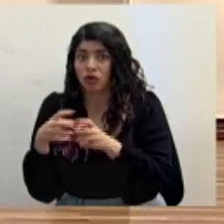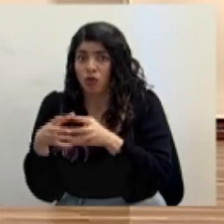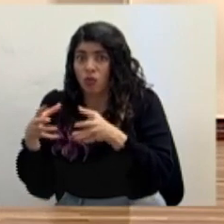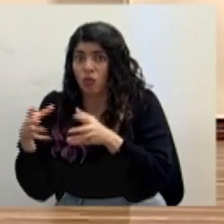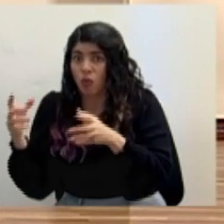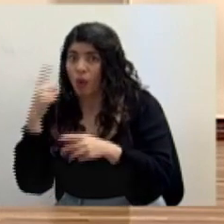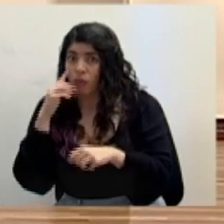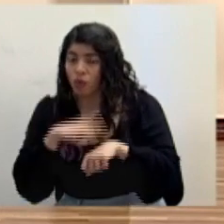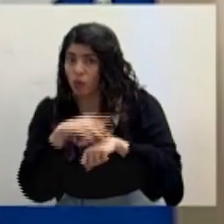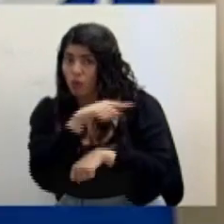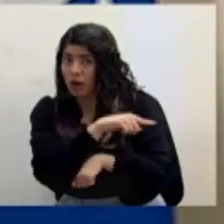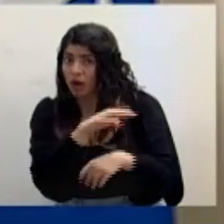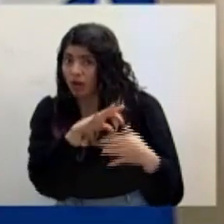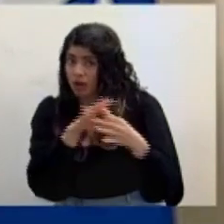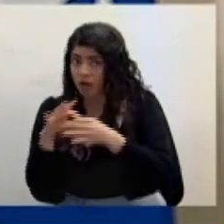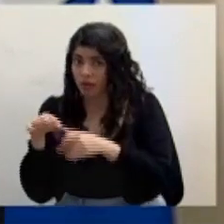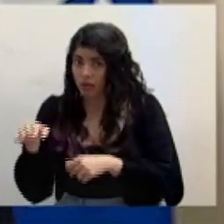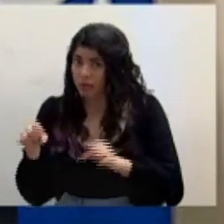país?